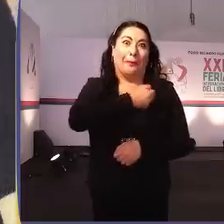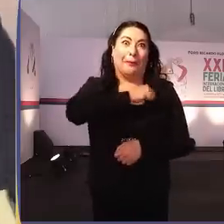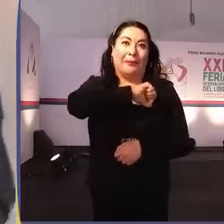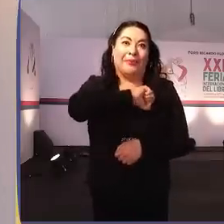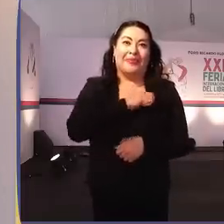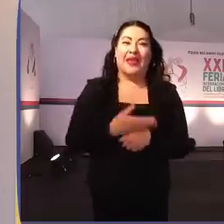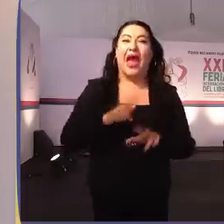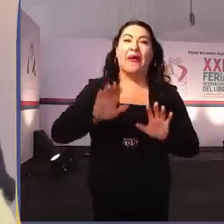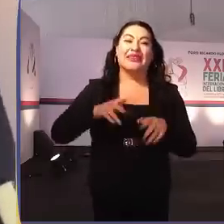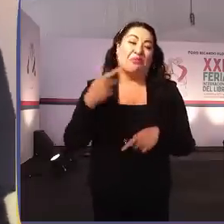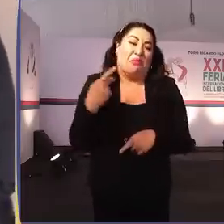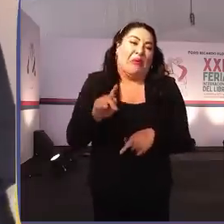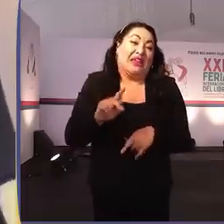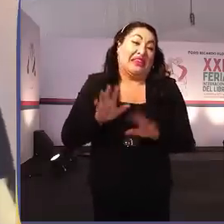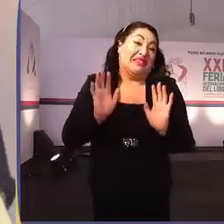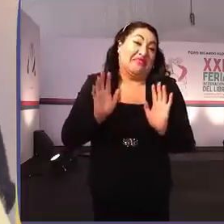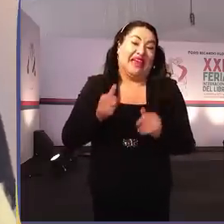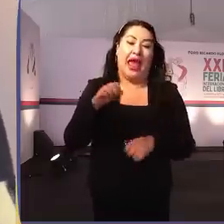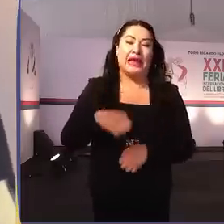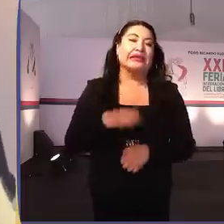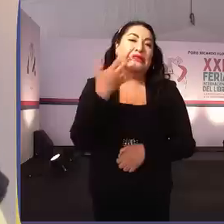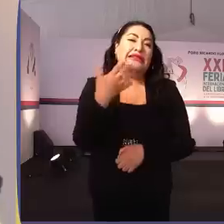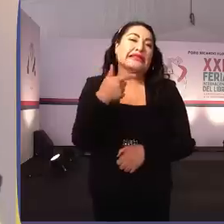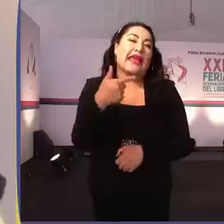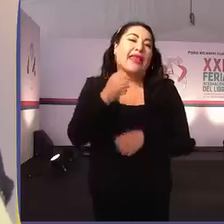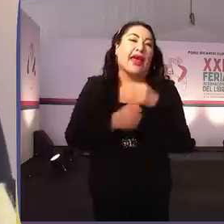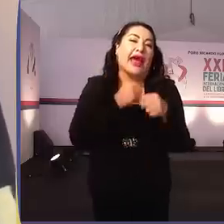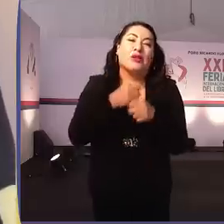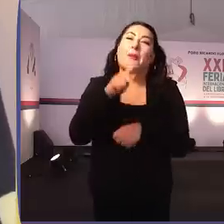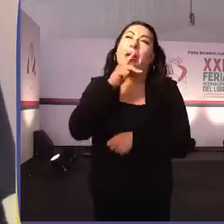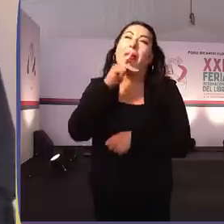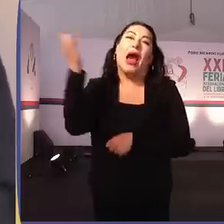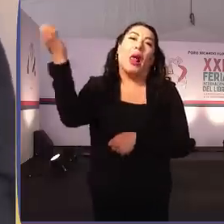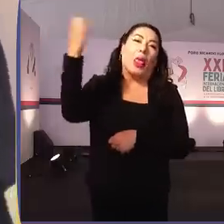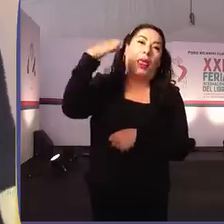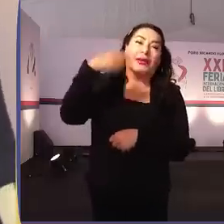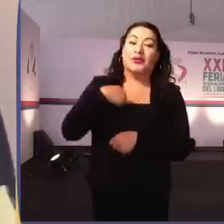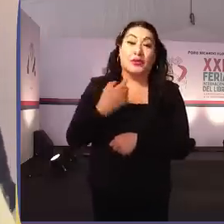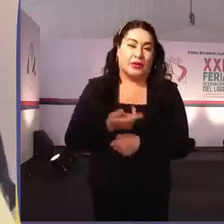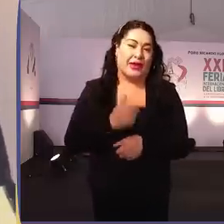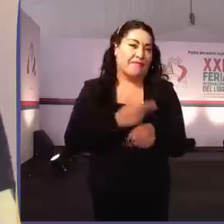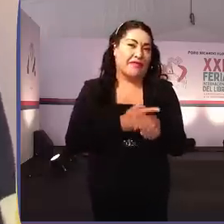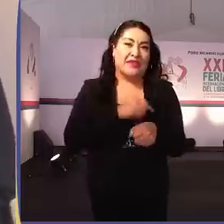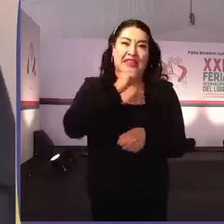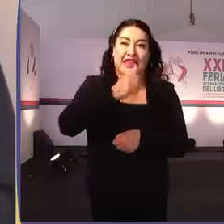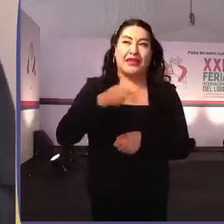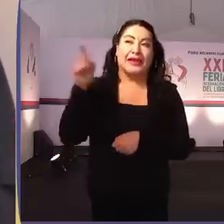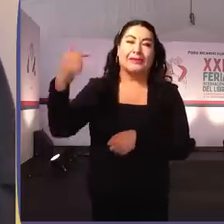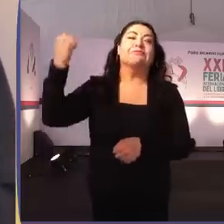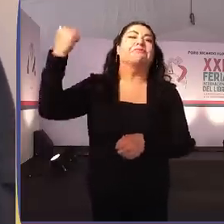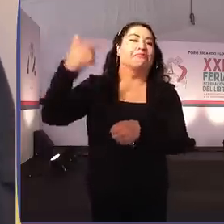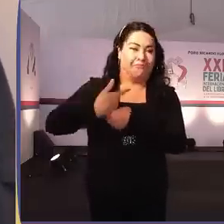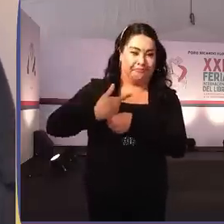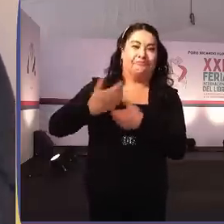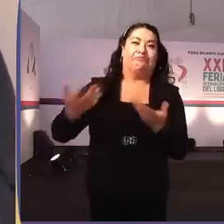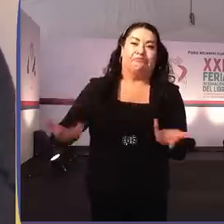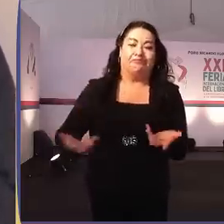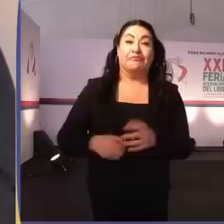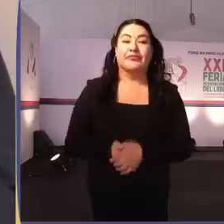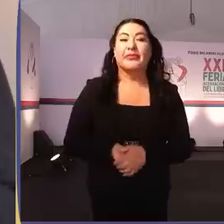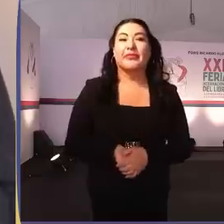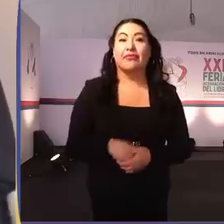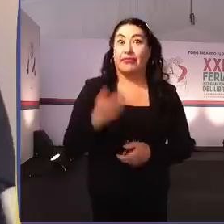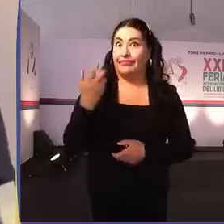y entonces a esa edad, a los 7 años, tus papás te engañan. No me enfermé y me descubrió. Y